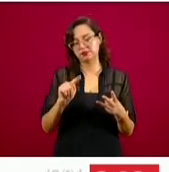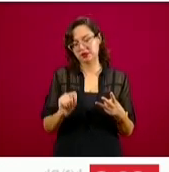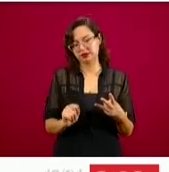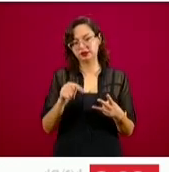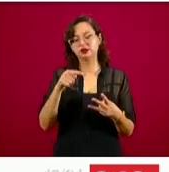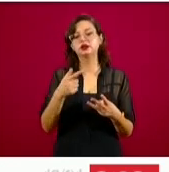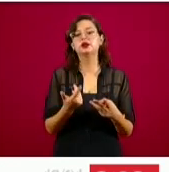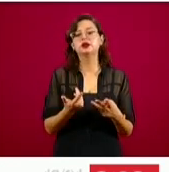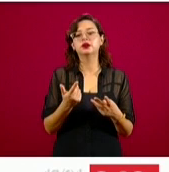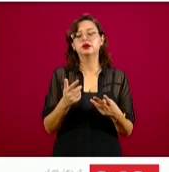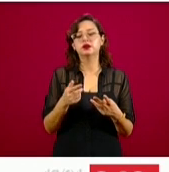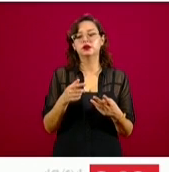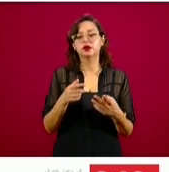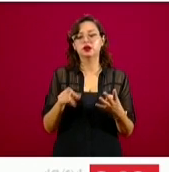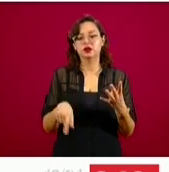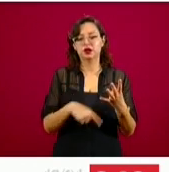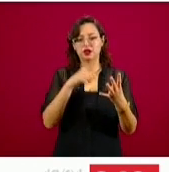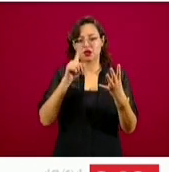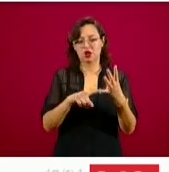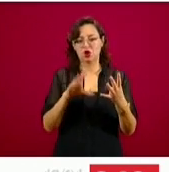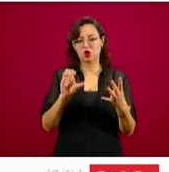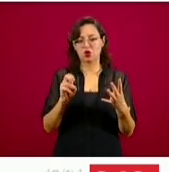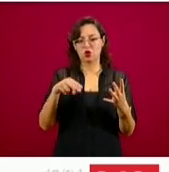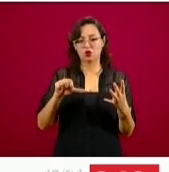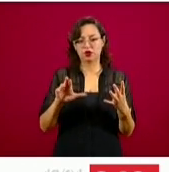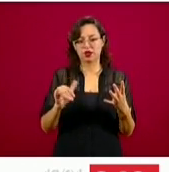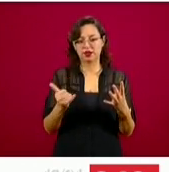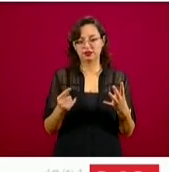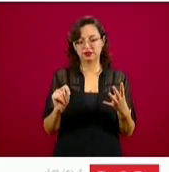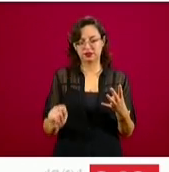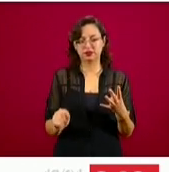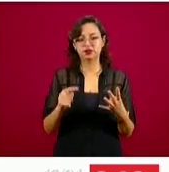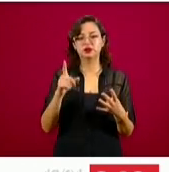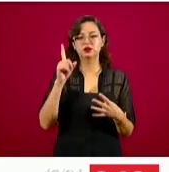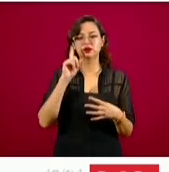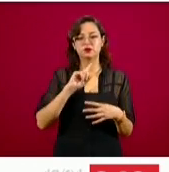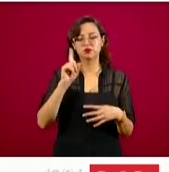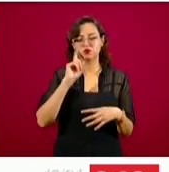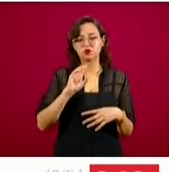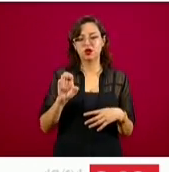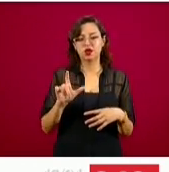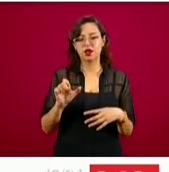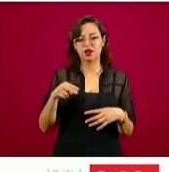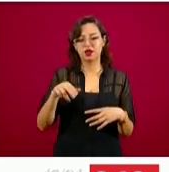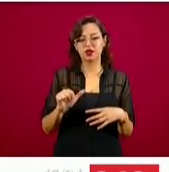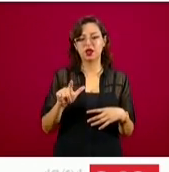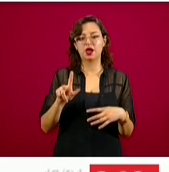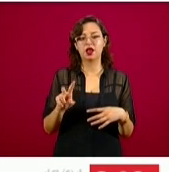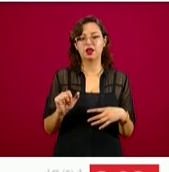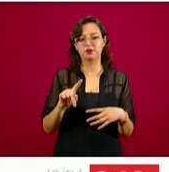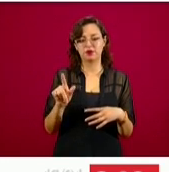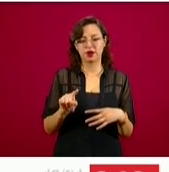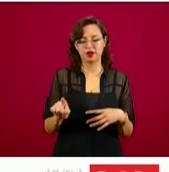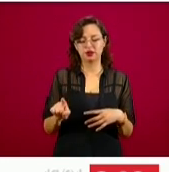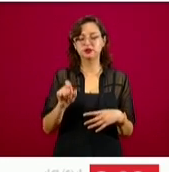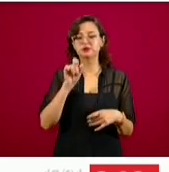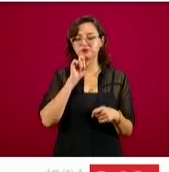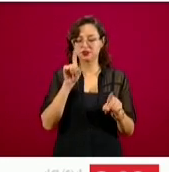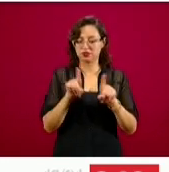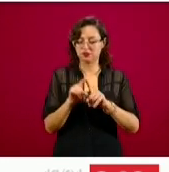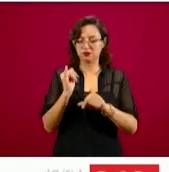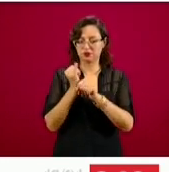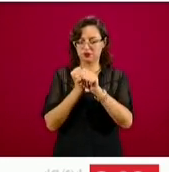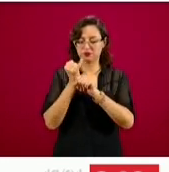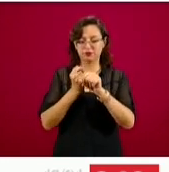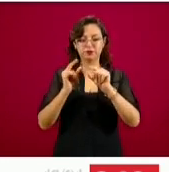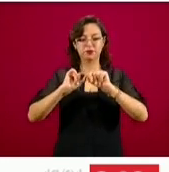campus. De CONACYT, la propia doctora Elena Álvarez Builla, quien es también investigadora nacional de